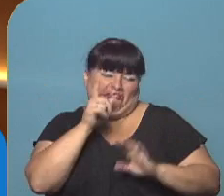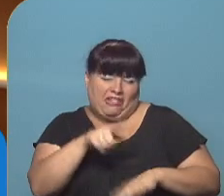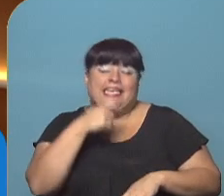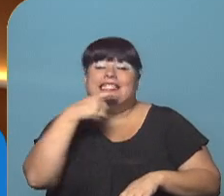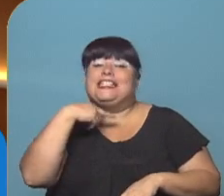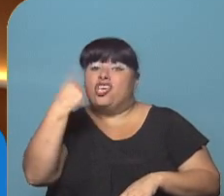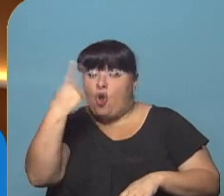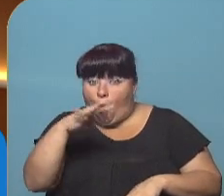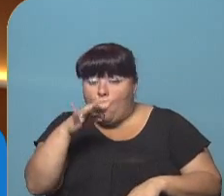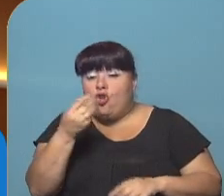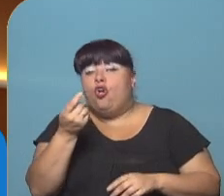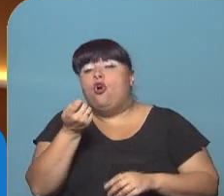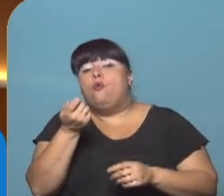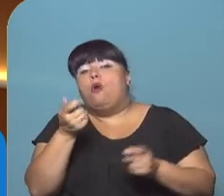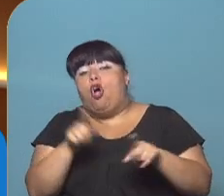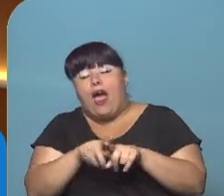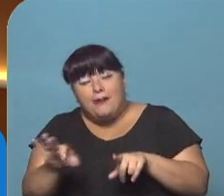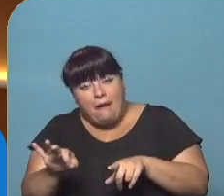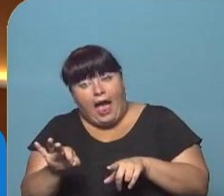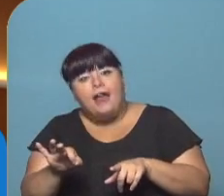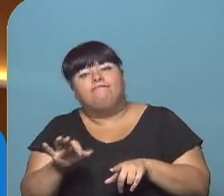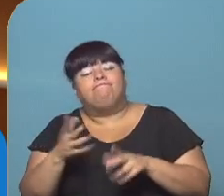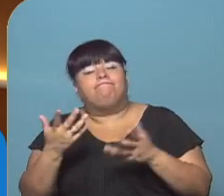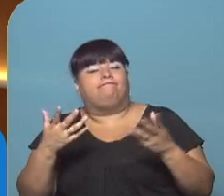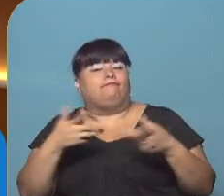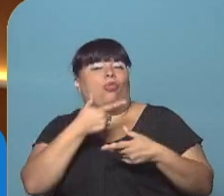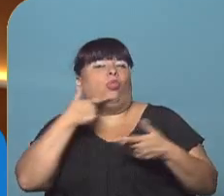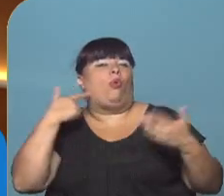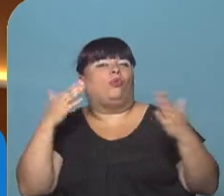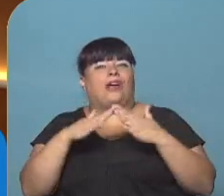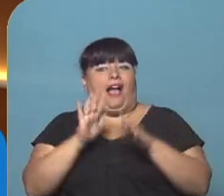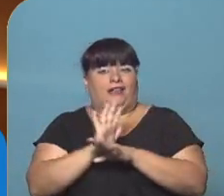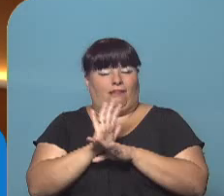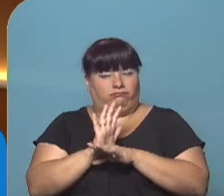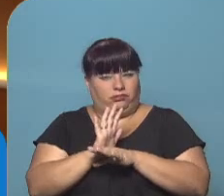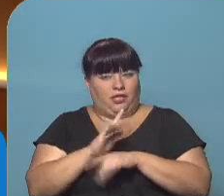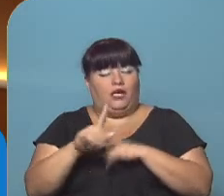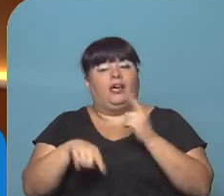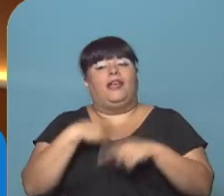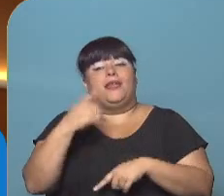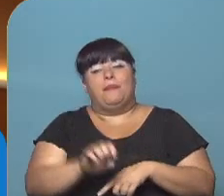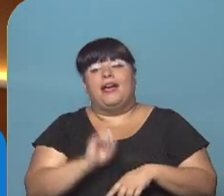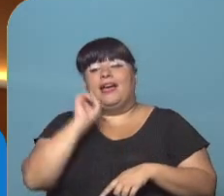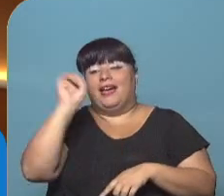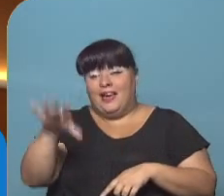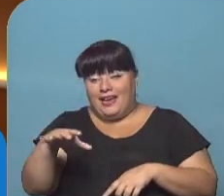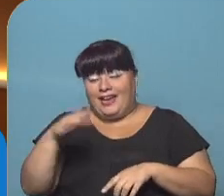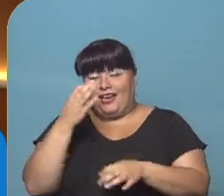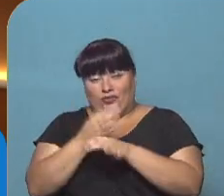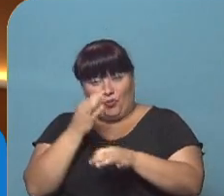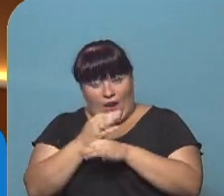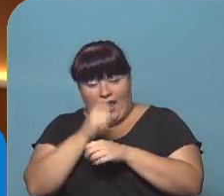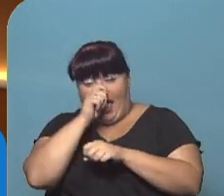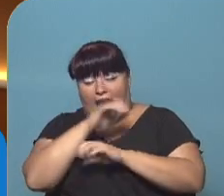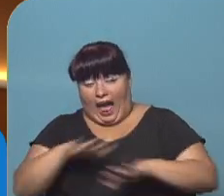hijo único o tiene pocos hermanos, está entre algodones en su casa. Y cuando lo mandan con la barra brava